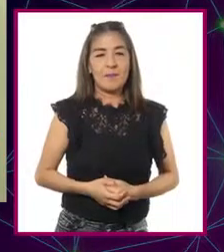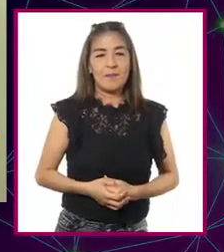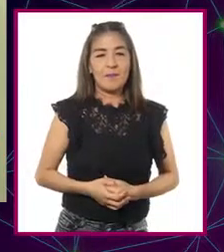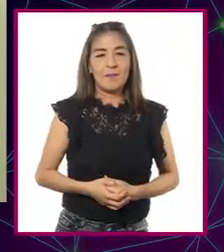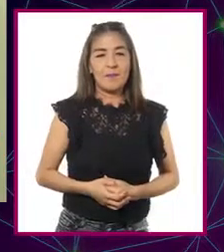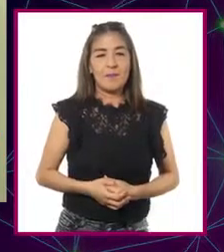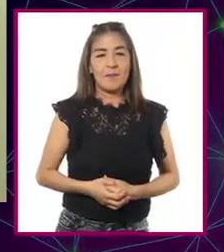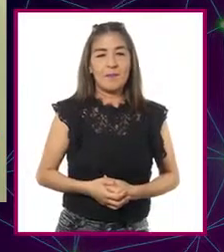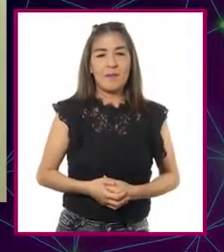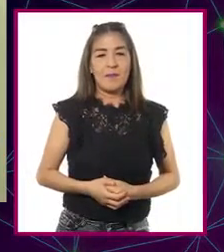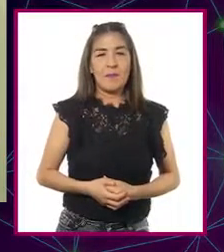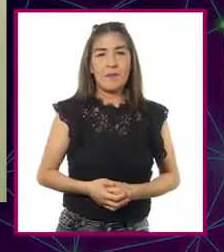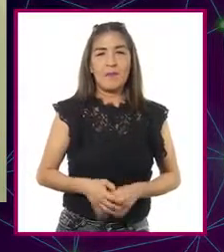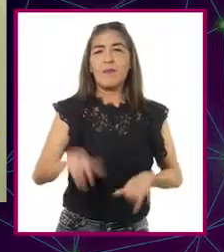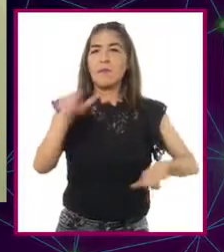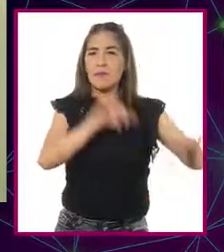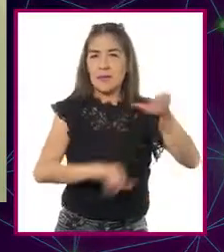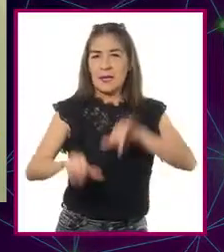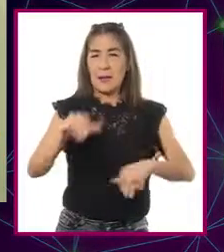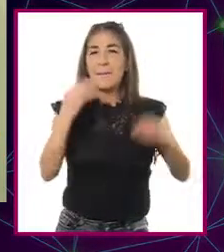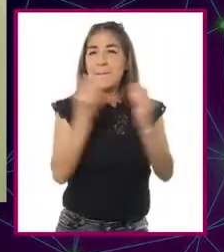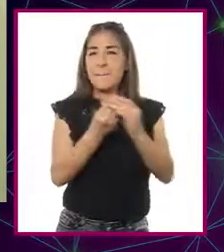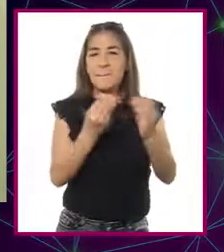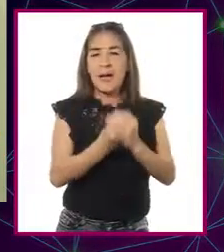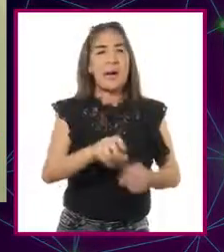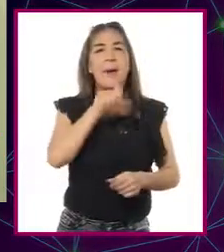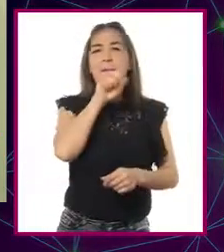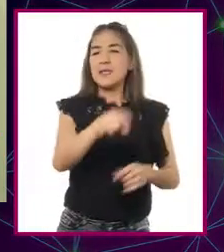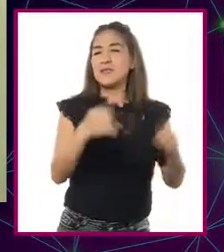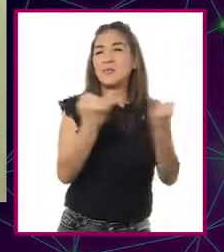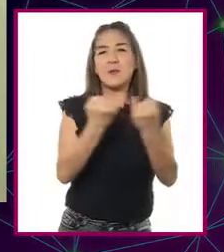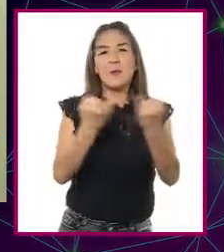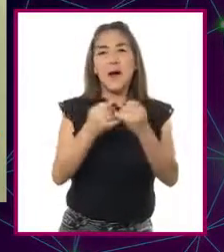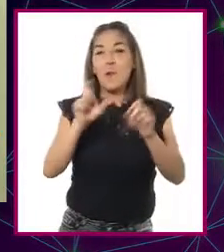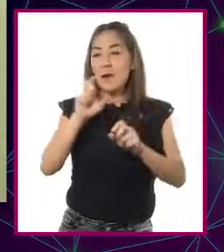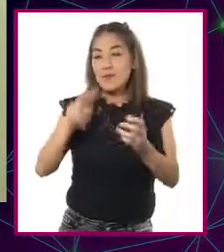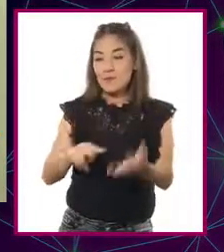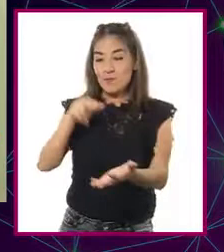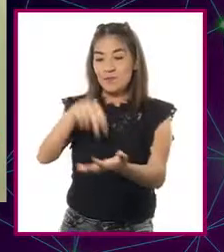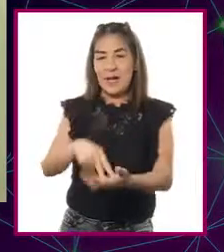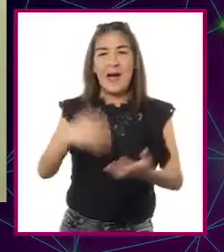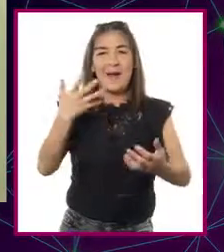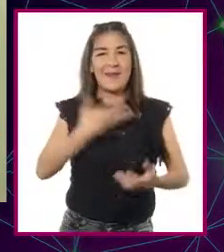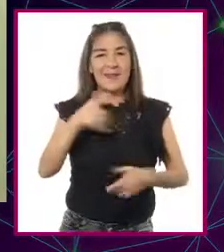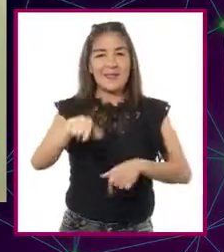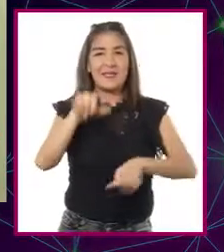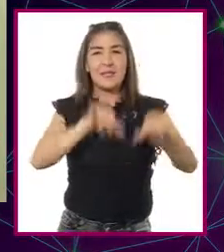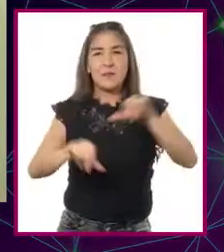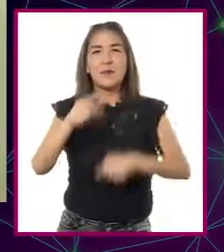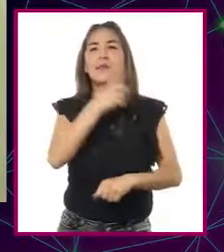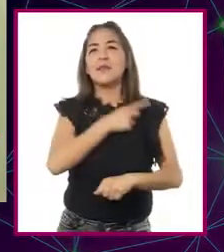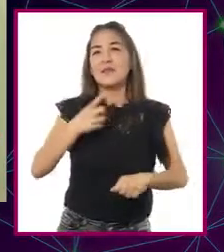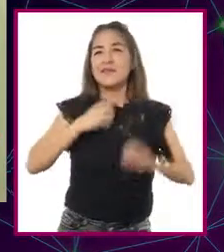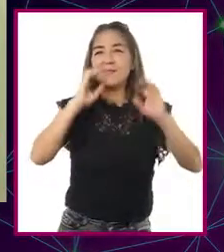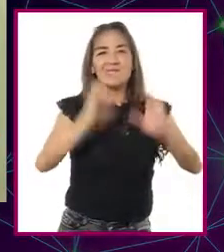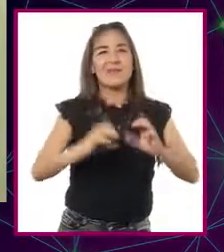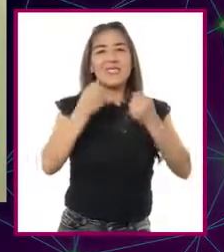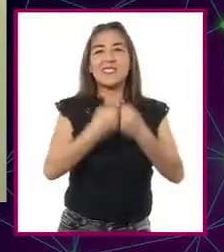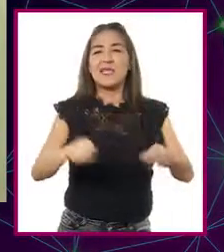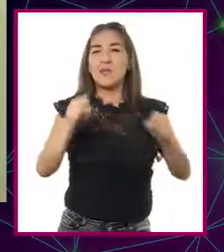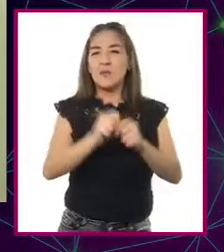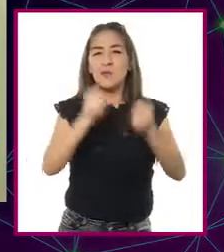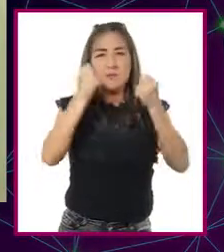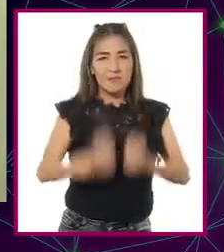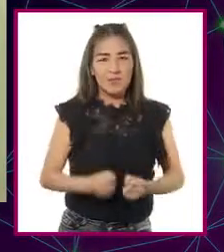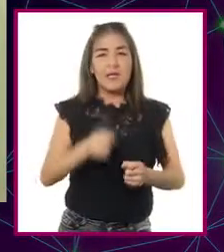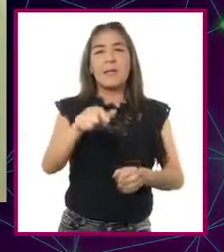Entonces, para un laboratorio virtual es lo mismo que en presencial. Debemos tomar en cuenta las medidas de seguridad y nuestros materiales de